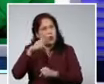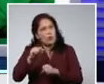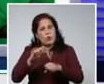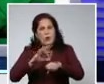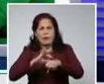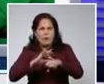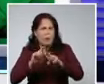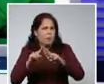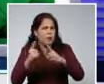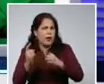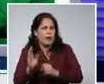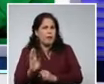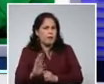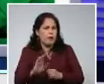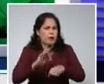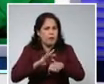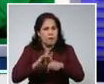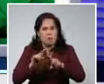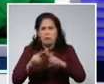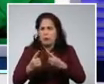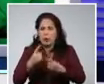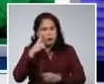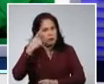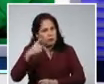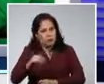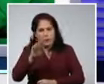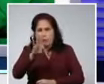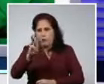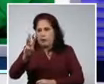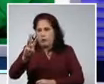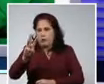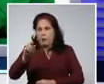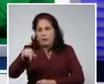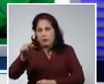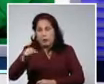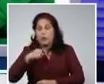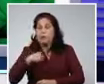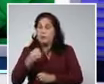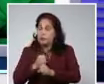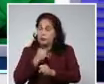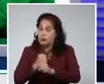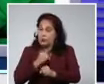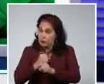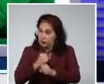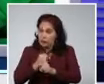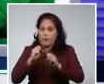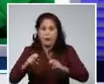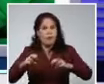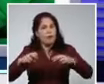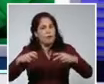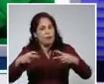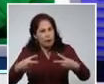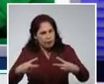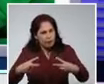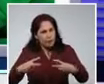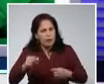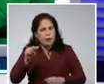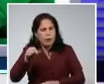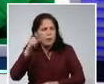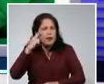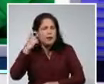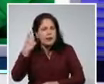pudo precisar ayer la fuente de infección y se trabaja, reitero, por el valor que tiene determinar la fuente de